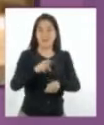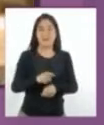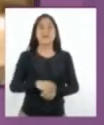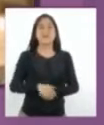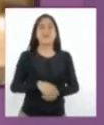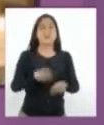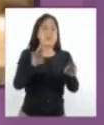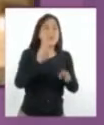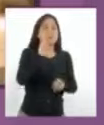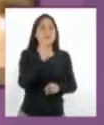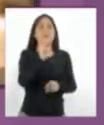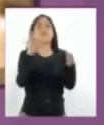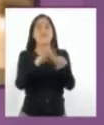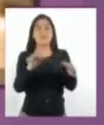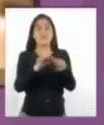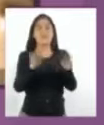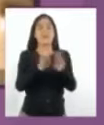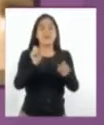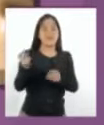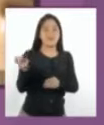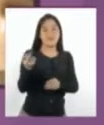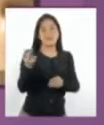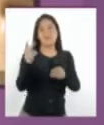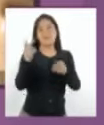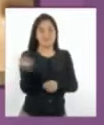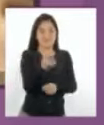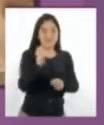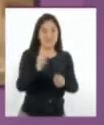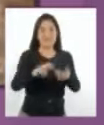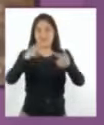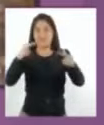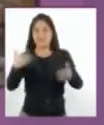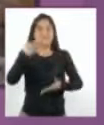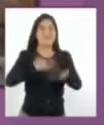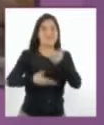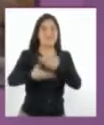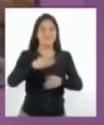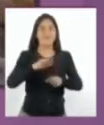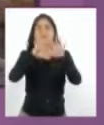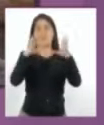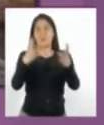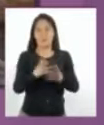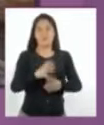nos explican la relación que establecieron estos hombres con su entorno.